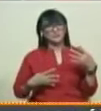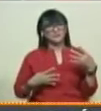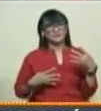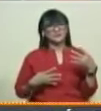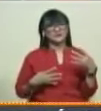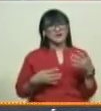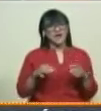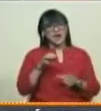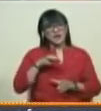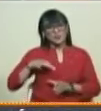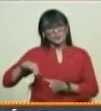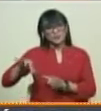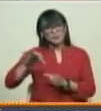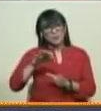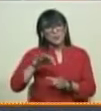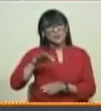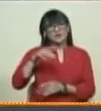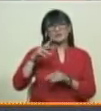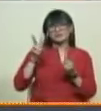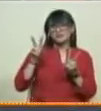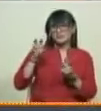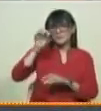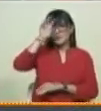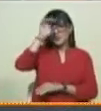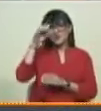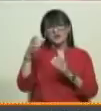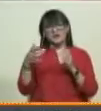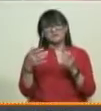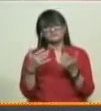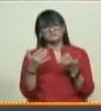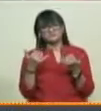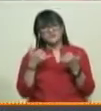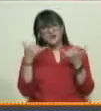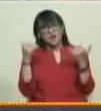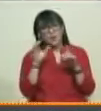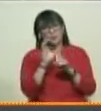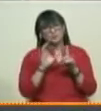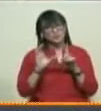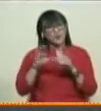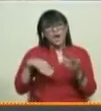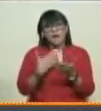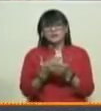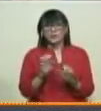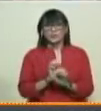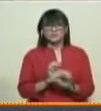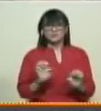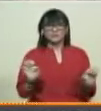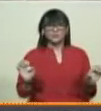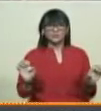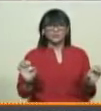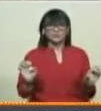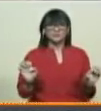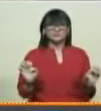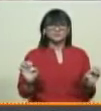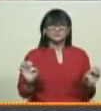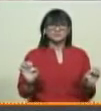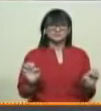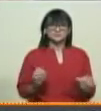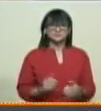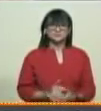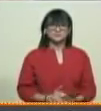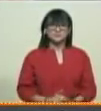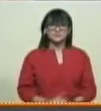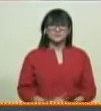la agricultura, minería, energía, cultura hasta la educación. 2016